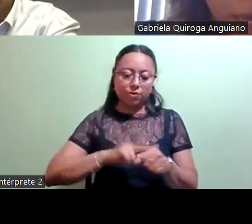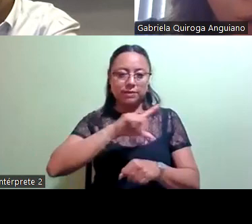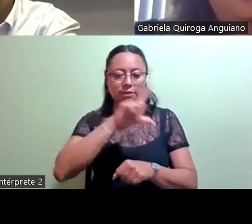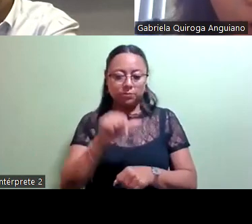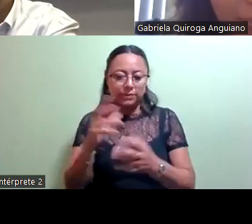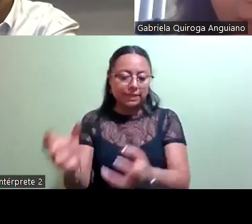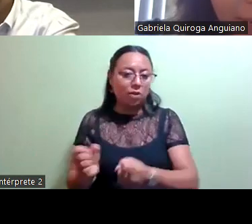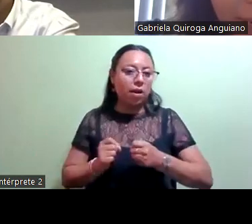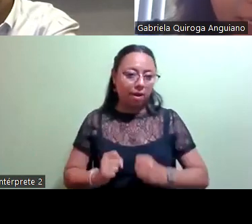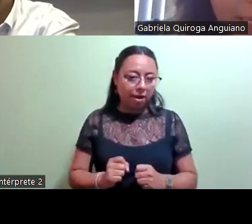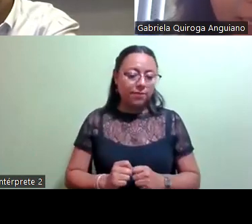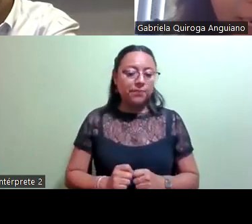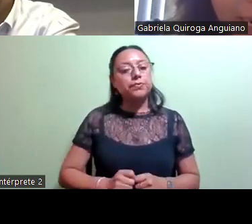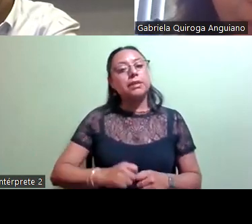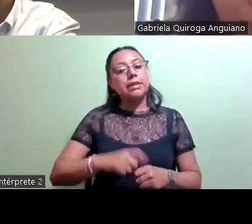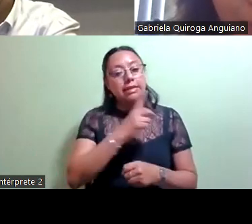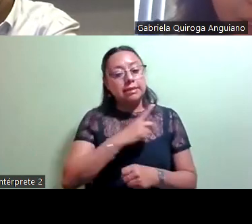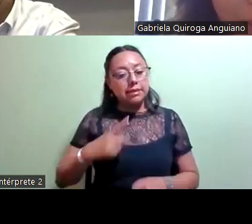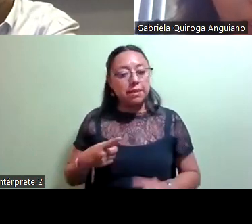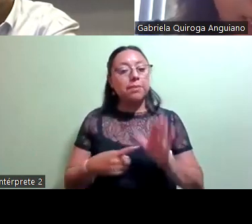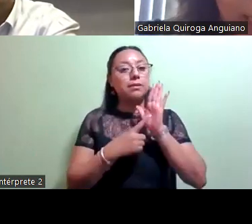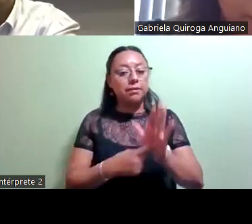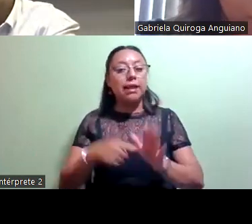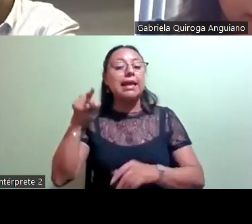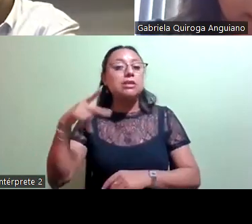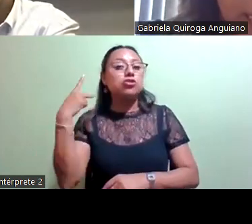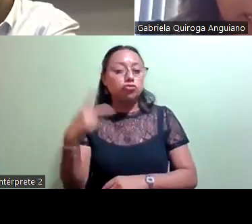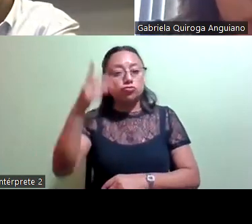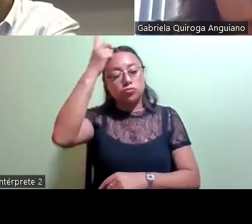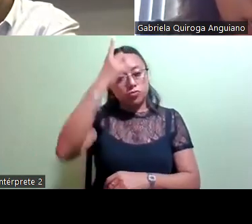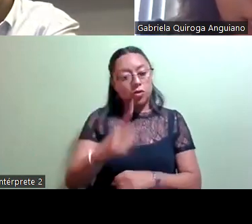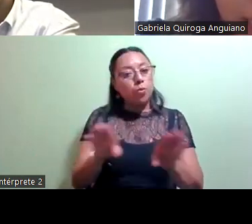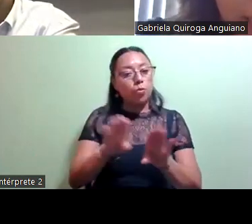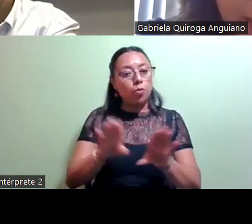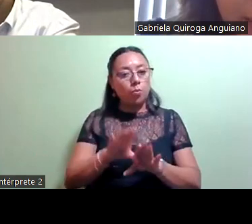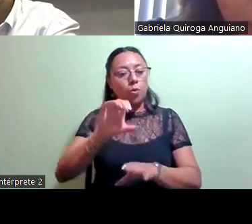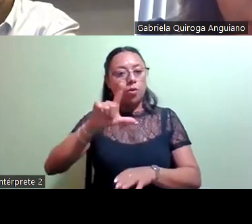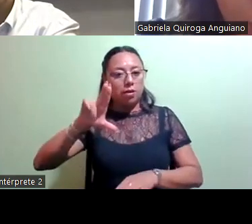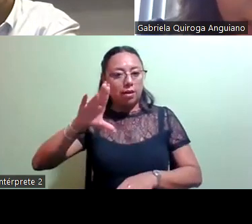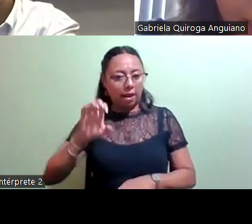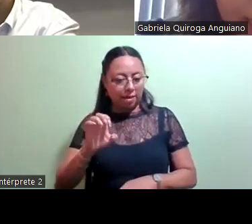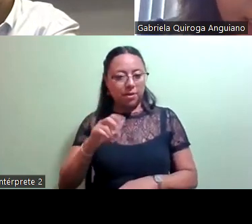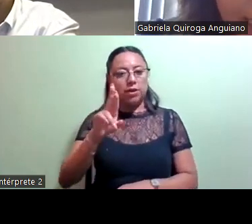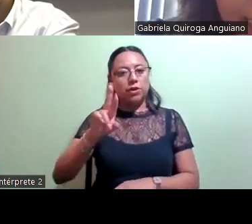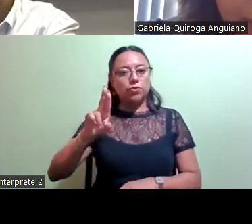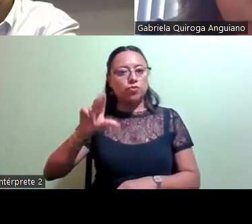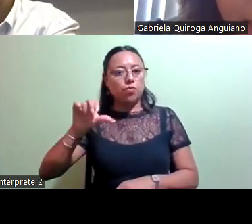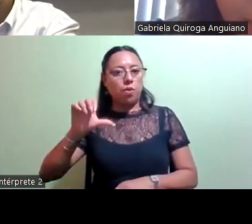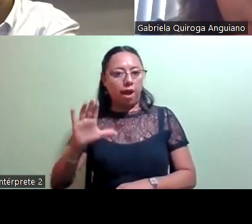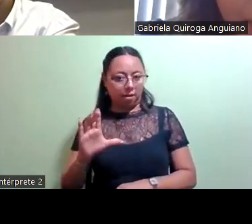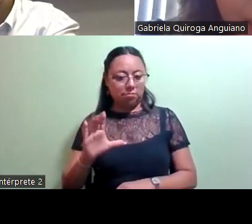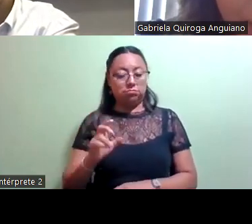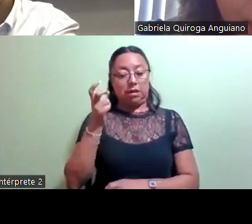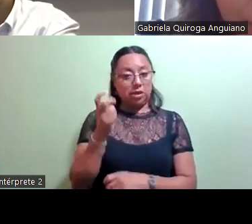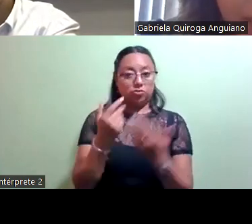captura, por lo que deberán acreditar la propiedad con la clave obtenida del RUAC. Si no la tuviera, tendrá que demostrar